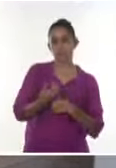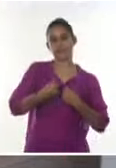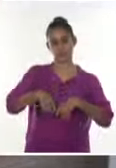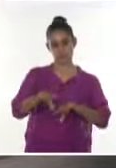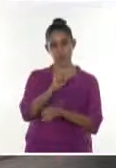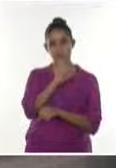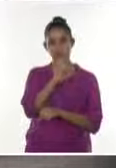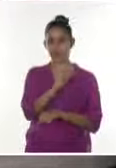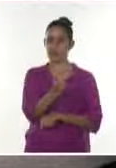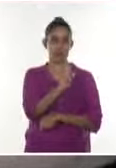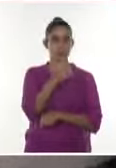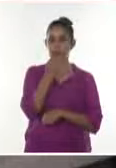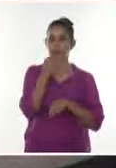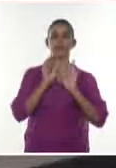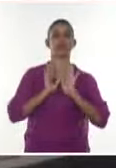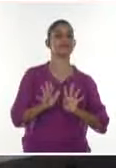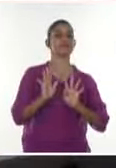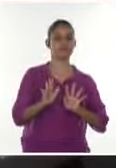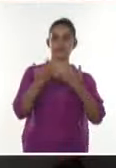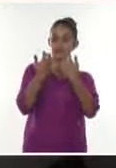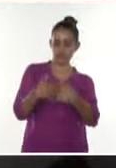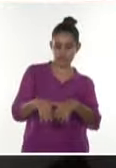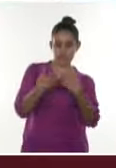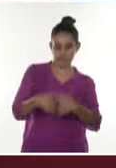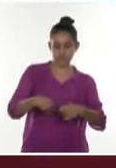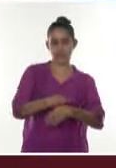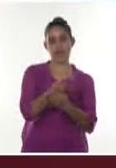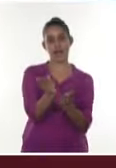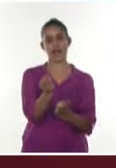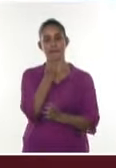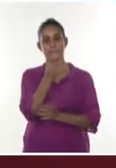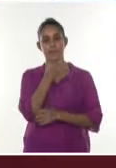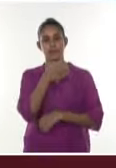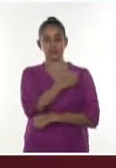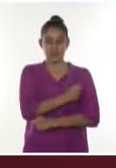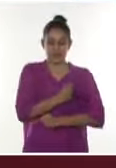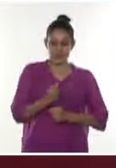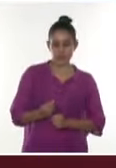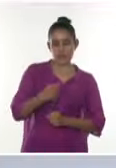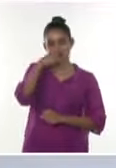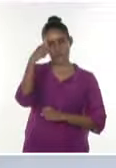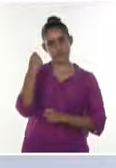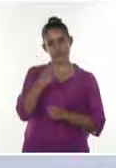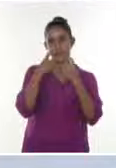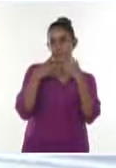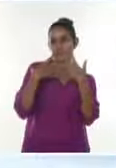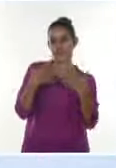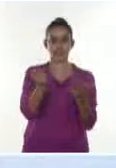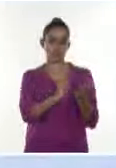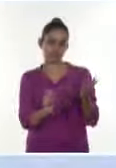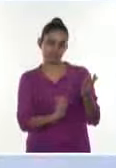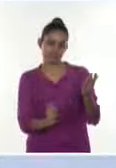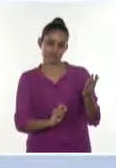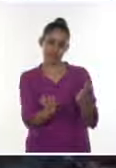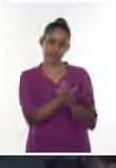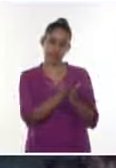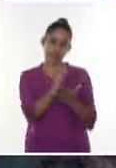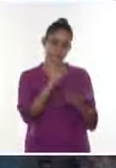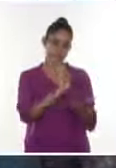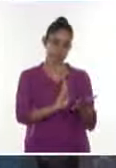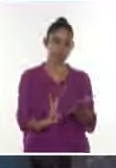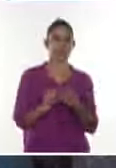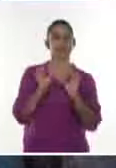no detener sus máquinas y producir alimentos. Esfuerzo que reconoció al escribir un mensaje en el libro de visitantes.